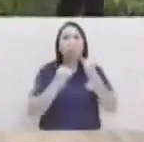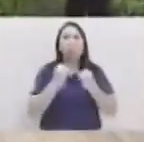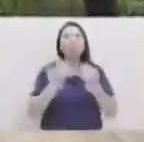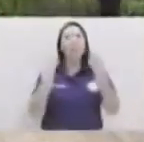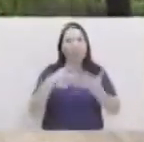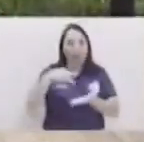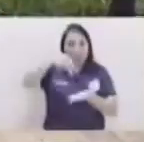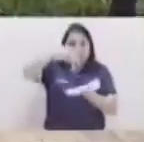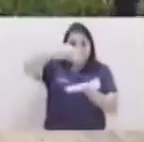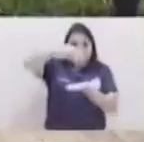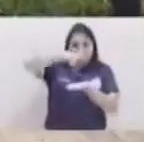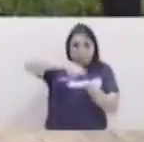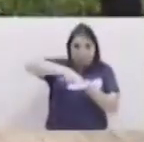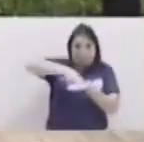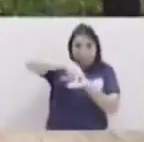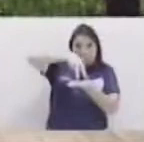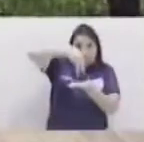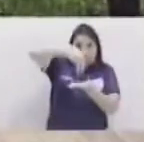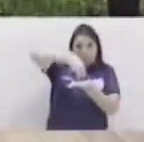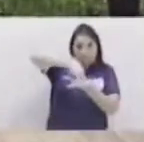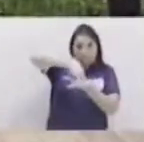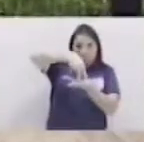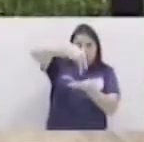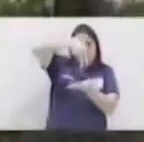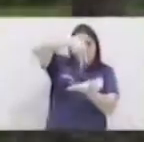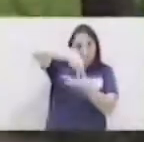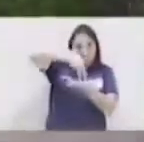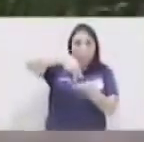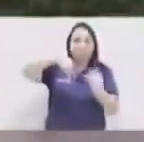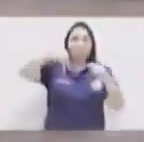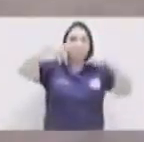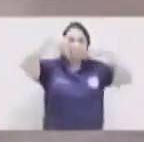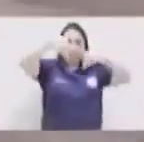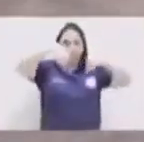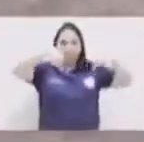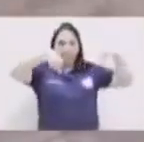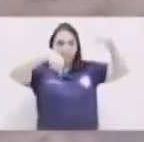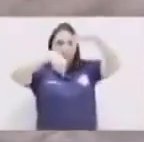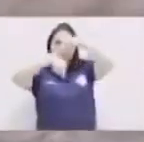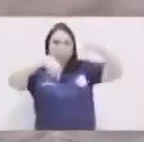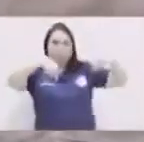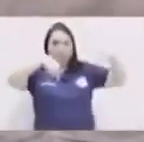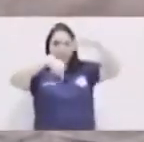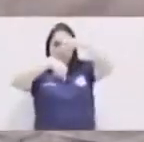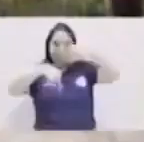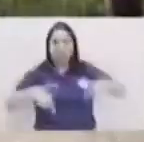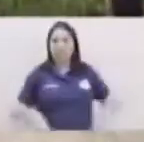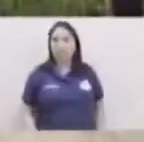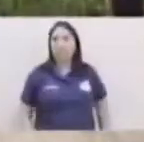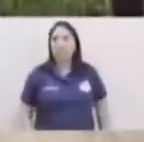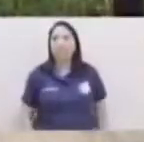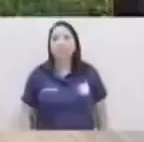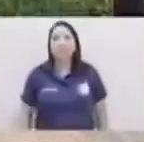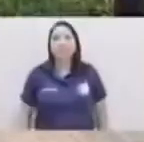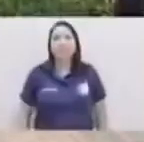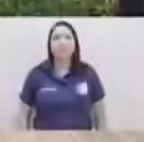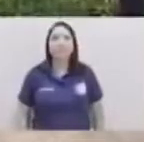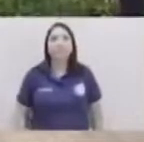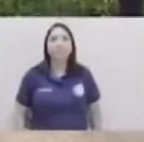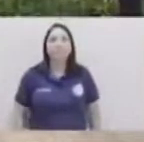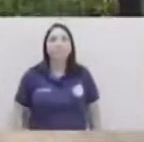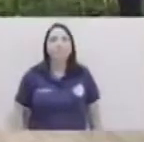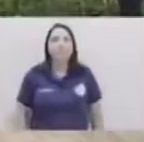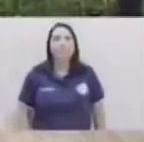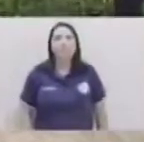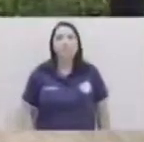pie, piernas paralelas o pueden ser asimétricas también, una adelante, otra